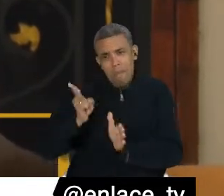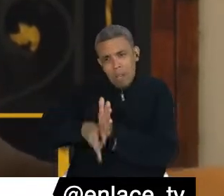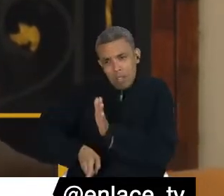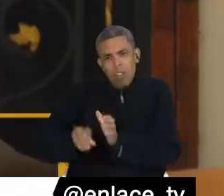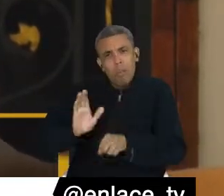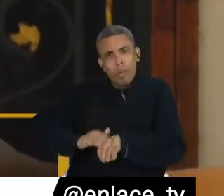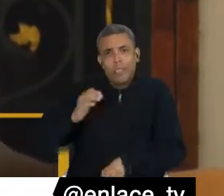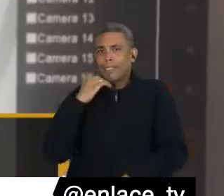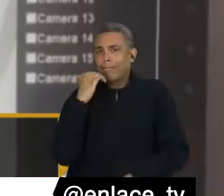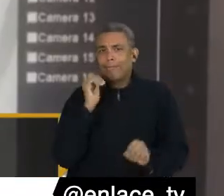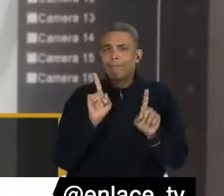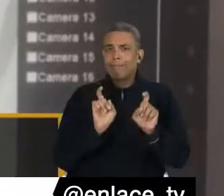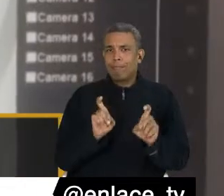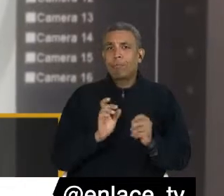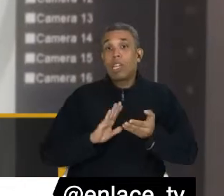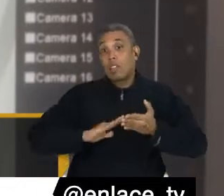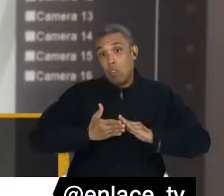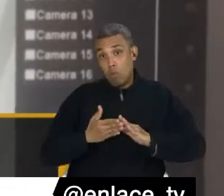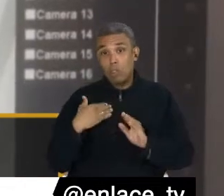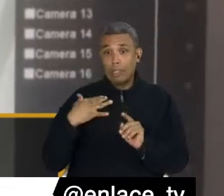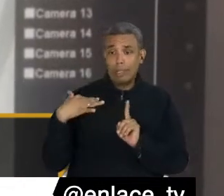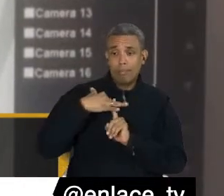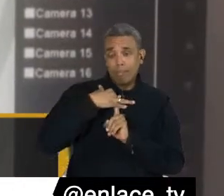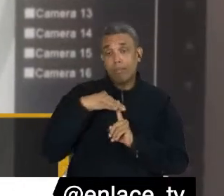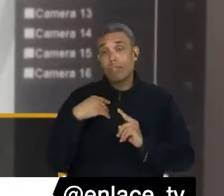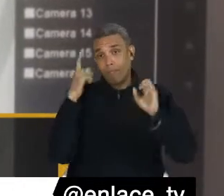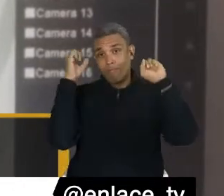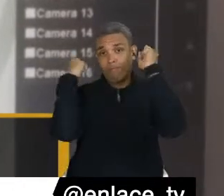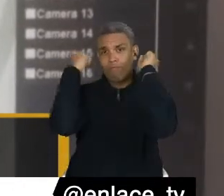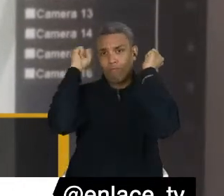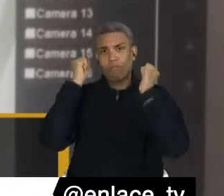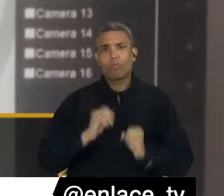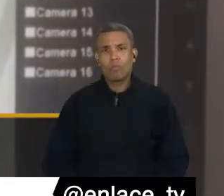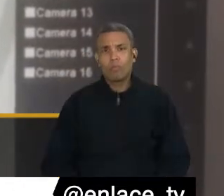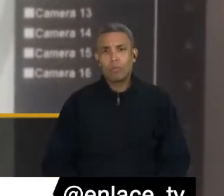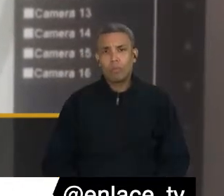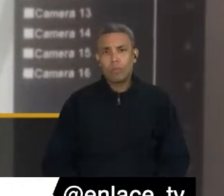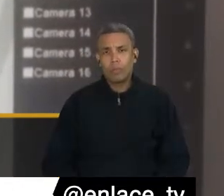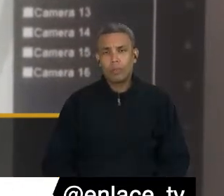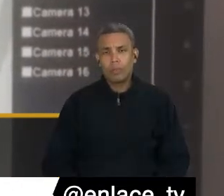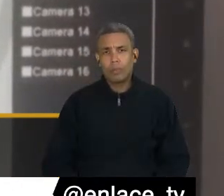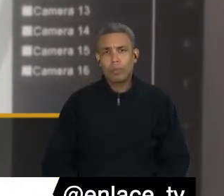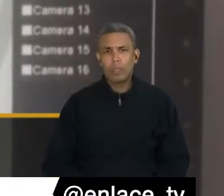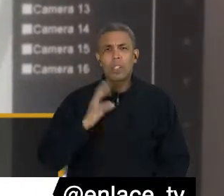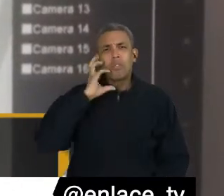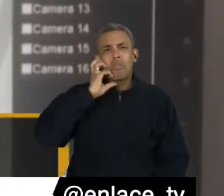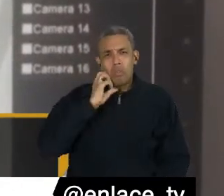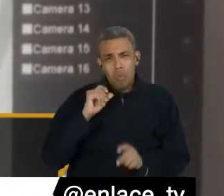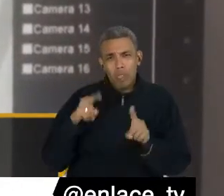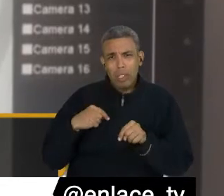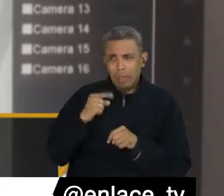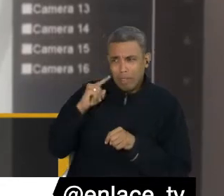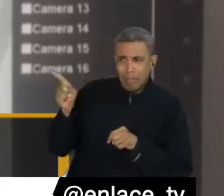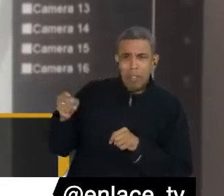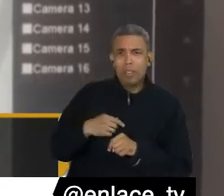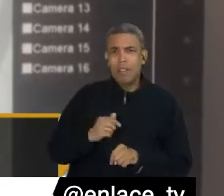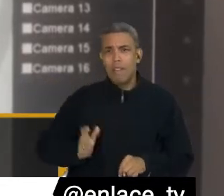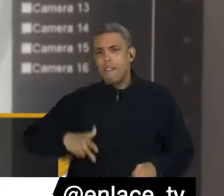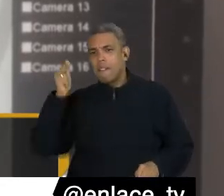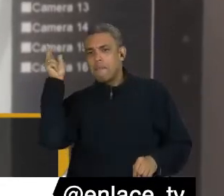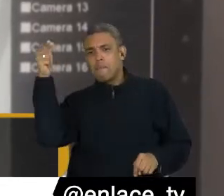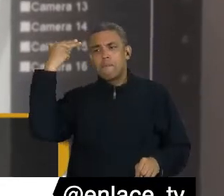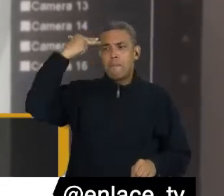la población joven y afecta la seguridad de nuestra comuna. A esta delicada situación de orden público se le suman los robos a mano armada a plena